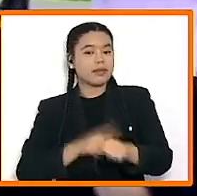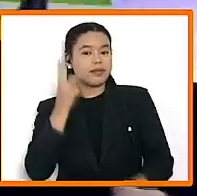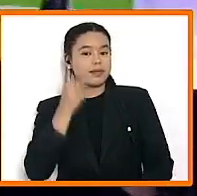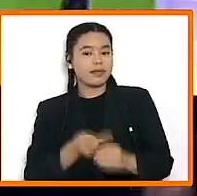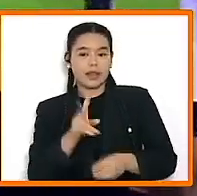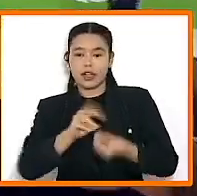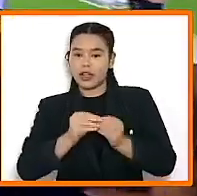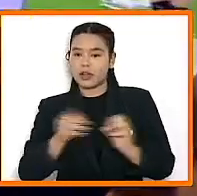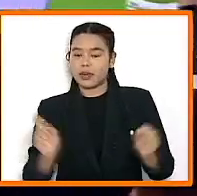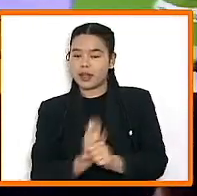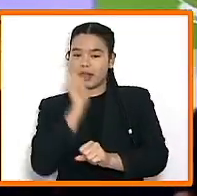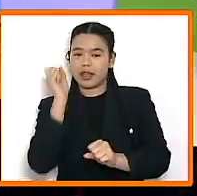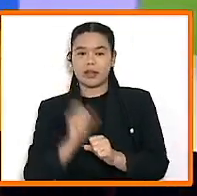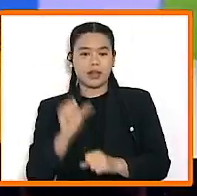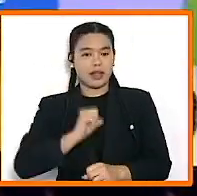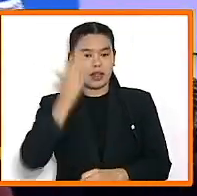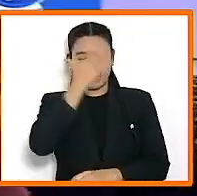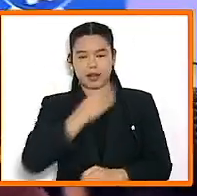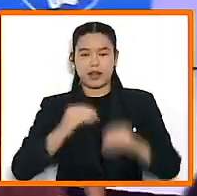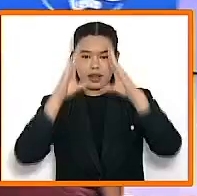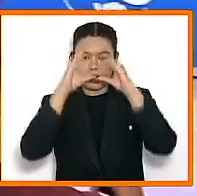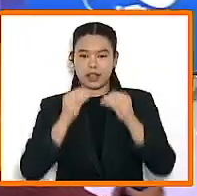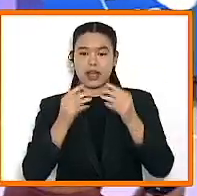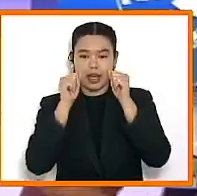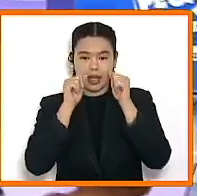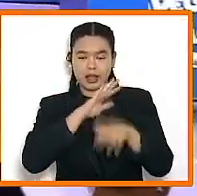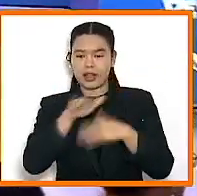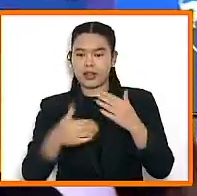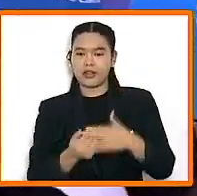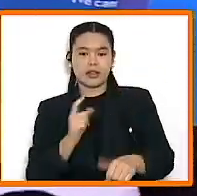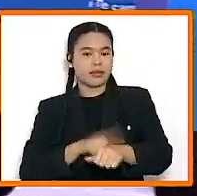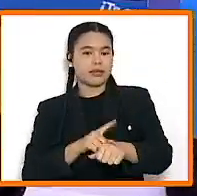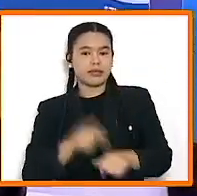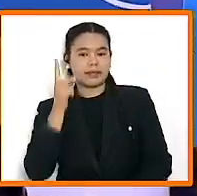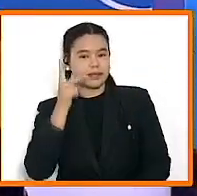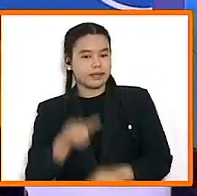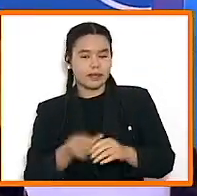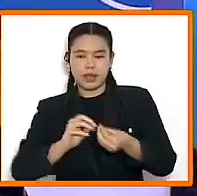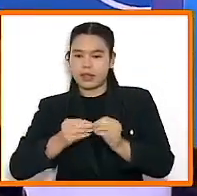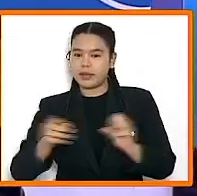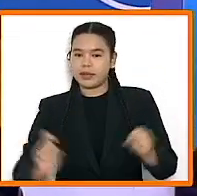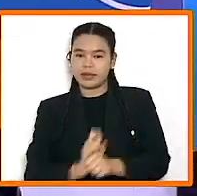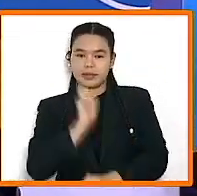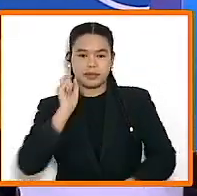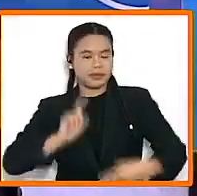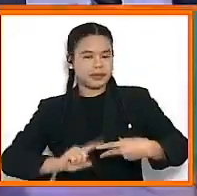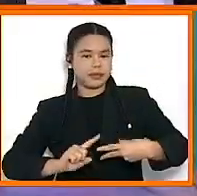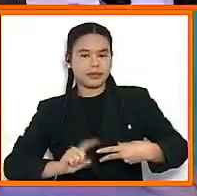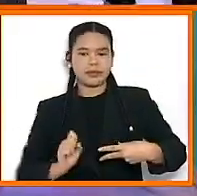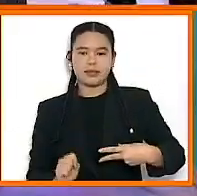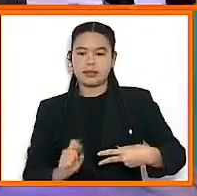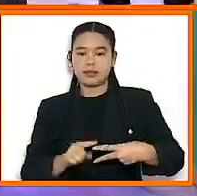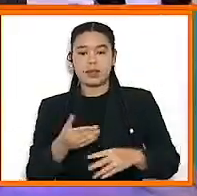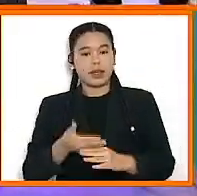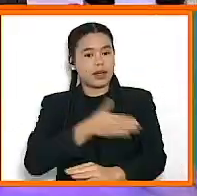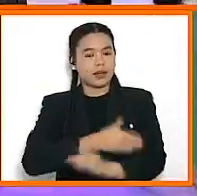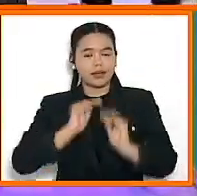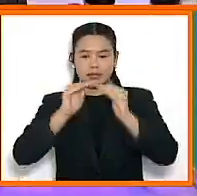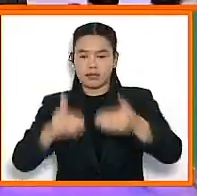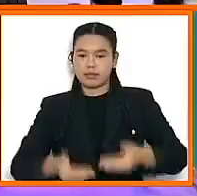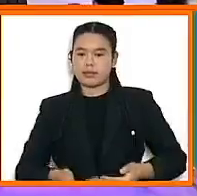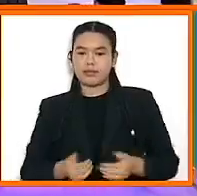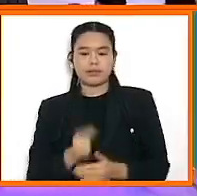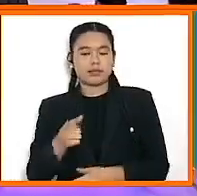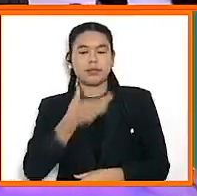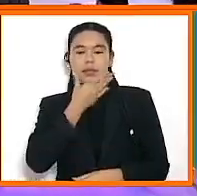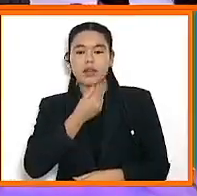números favorecidos en esta hermosa noche. Atentos, porque se viene tu primer número ganador, tu primer dígito. Pero antes le damos la bienvenida a nuestro